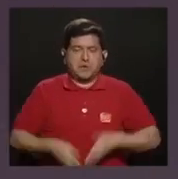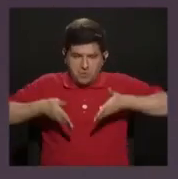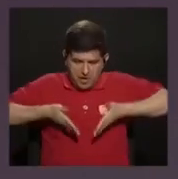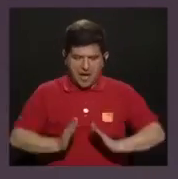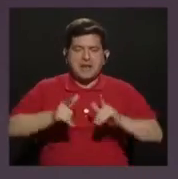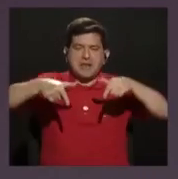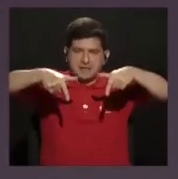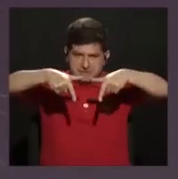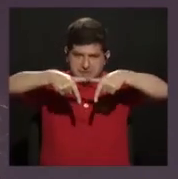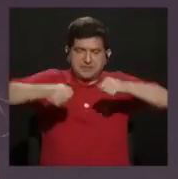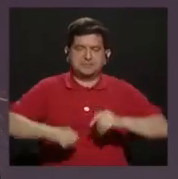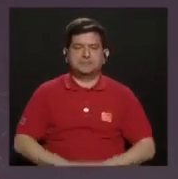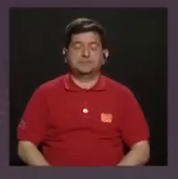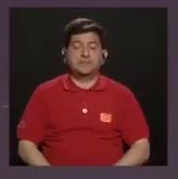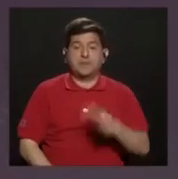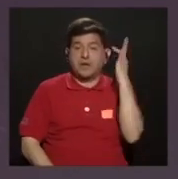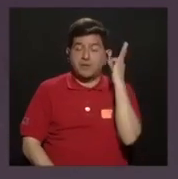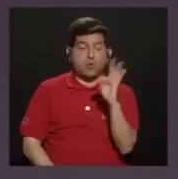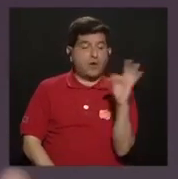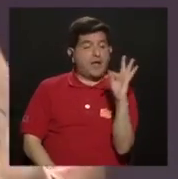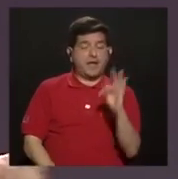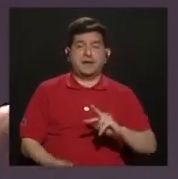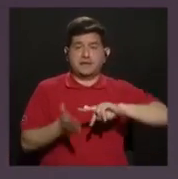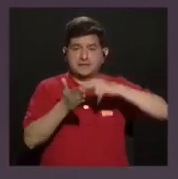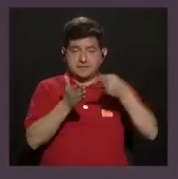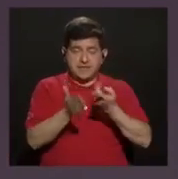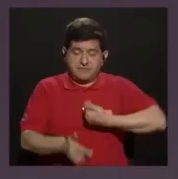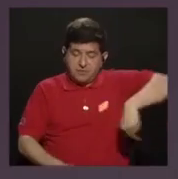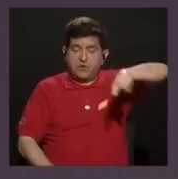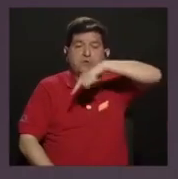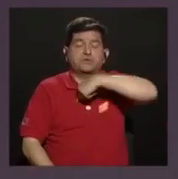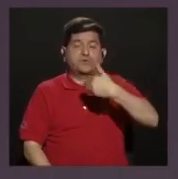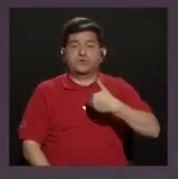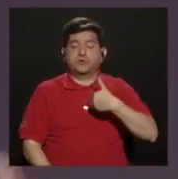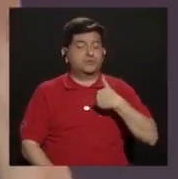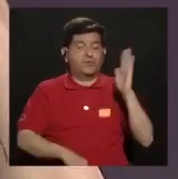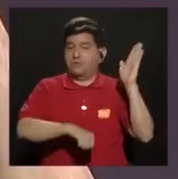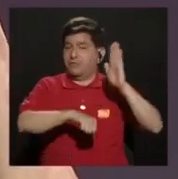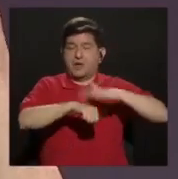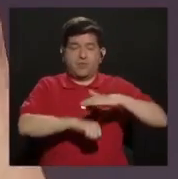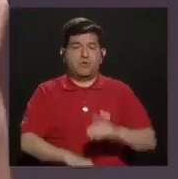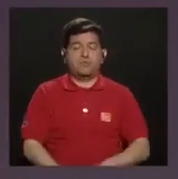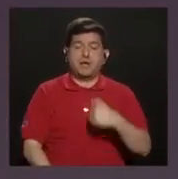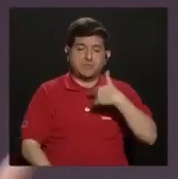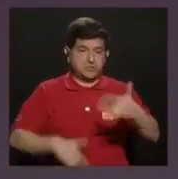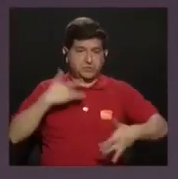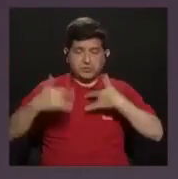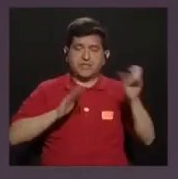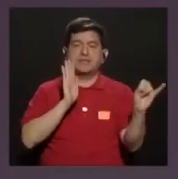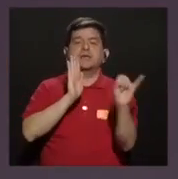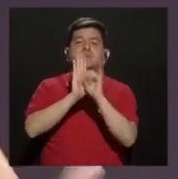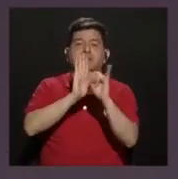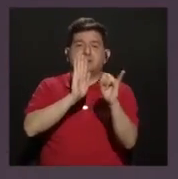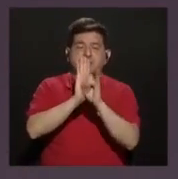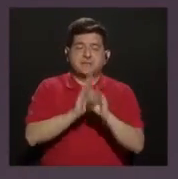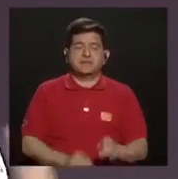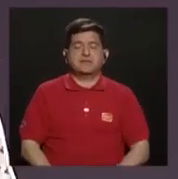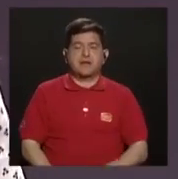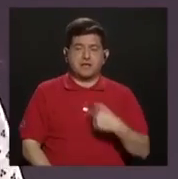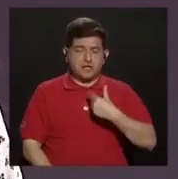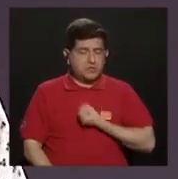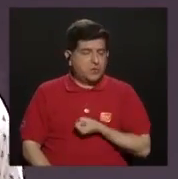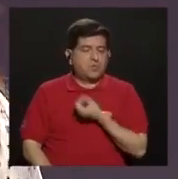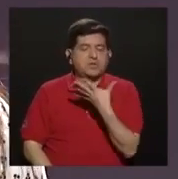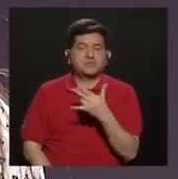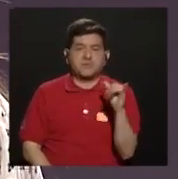con una vulva, y está la mujer trans, que es el caso de nosotras. Yo no tengo la culpa de sentirme, de identificarme, de vivirme, de